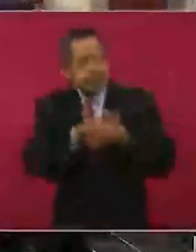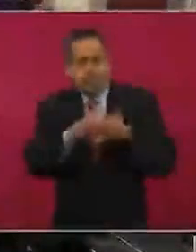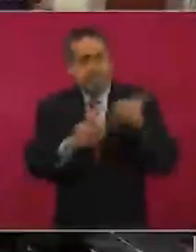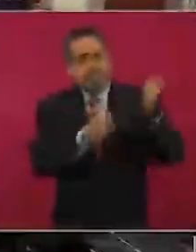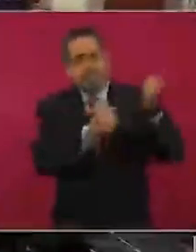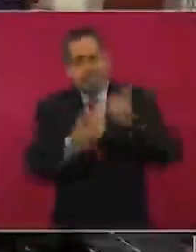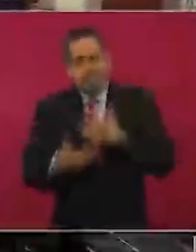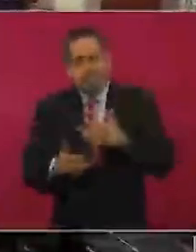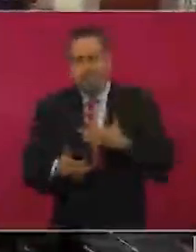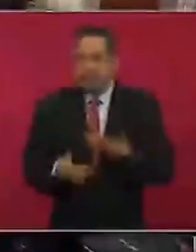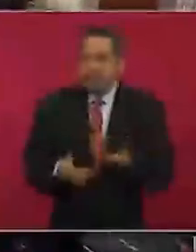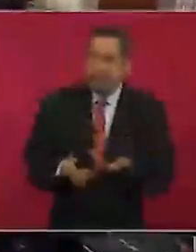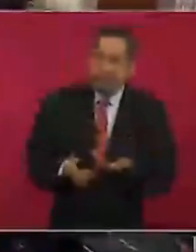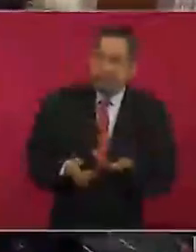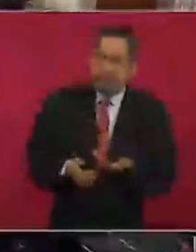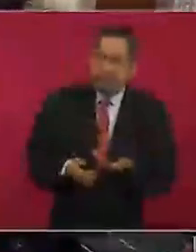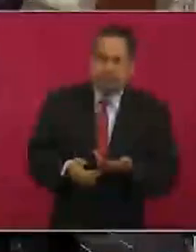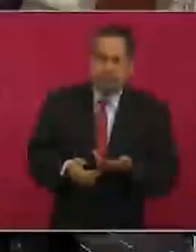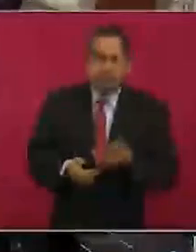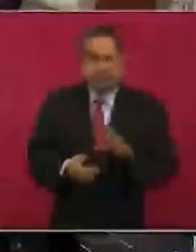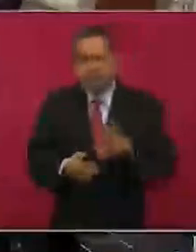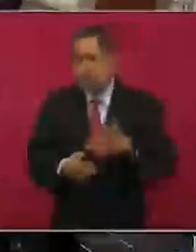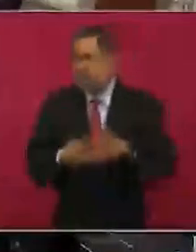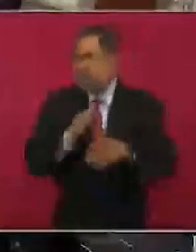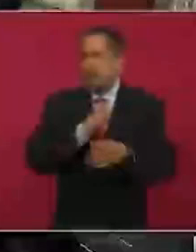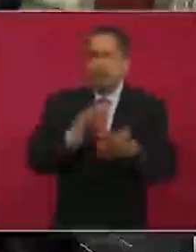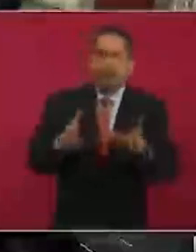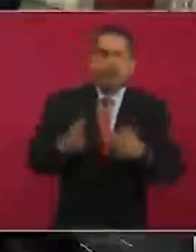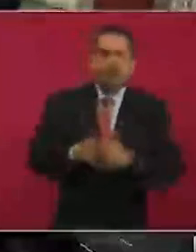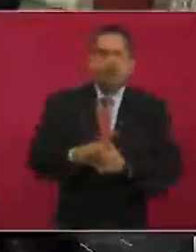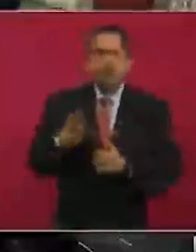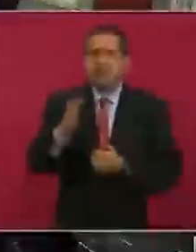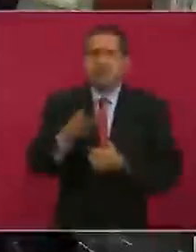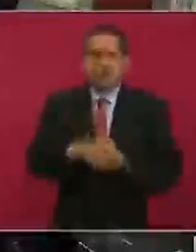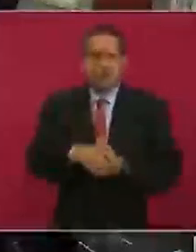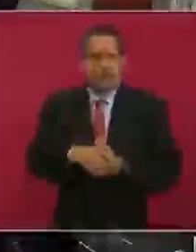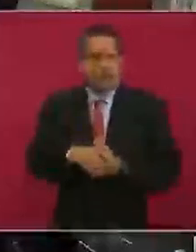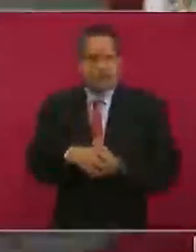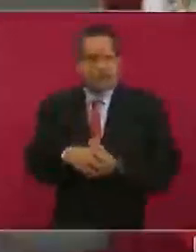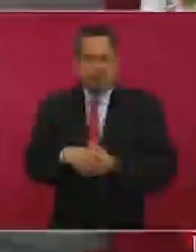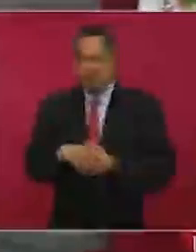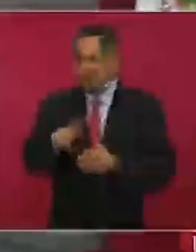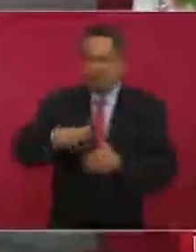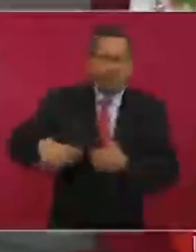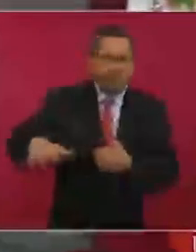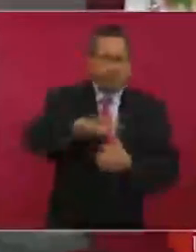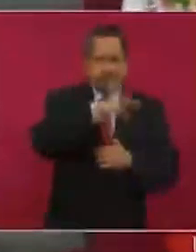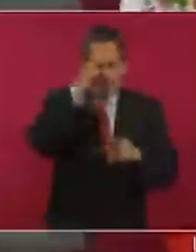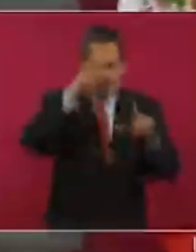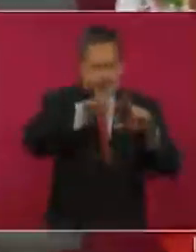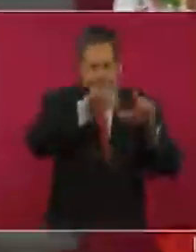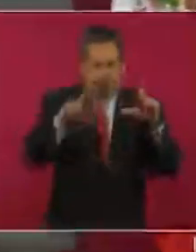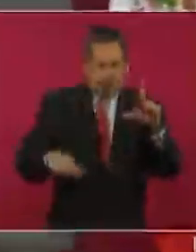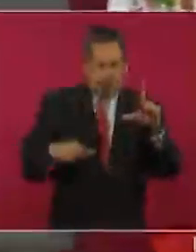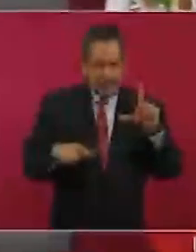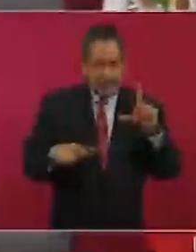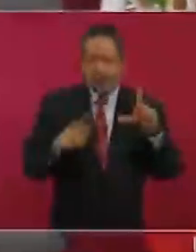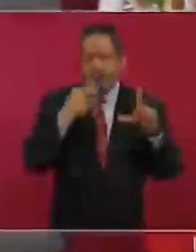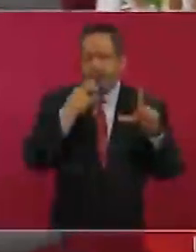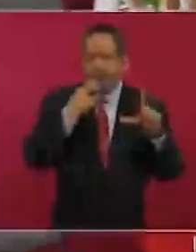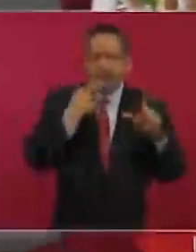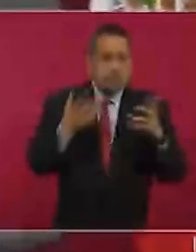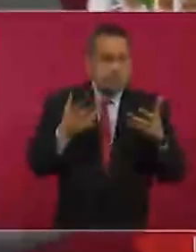Más del 70. Entonces, sí, estamos comprando como el 60% de lo que